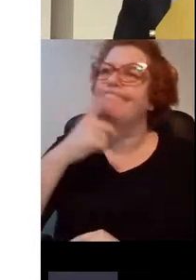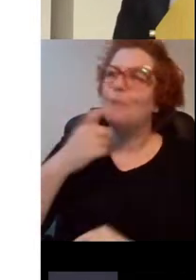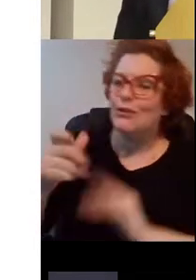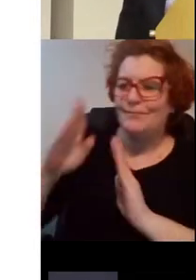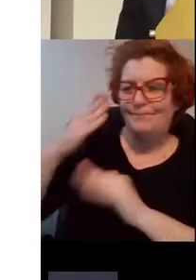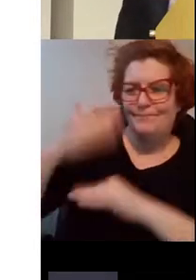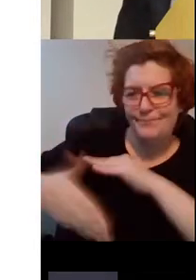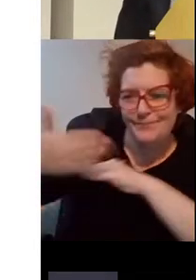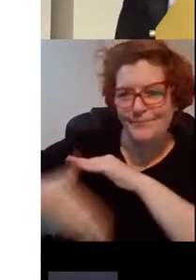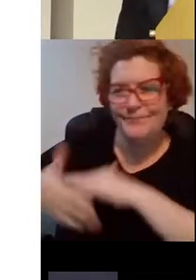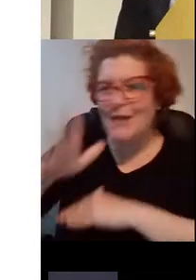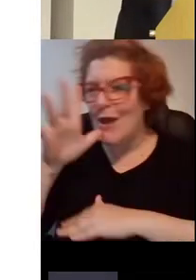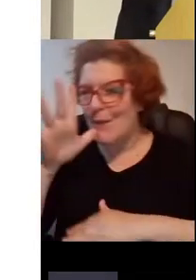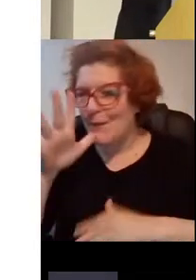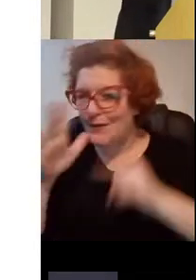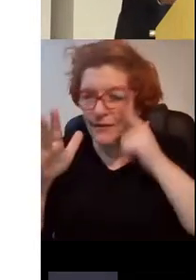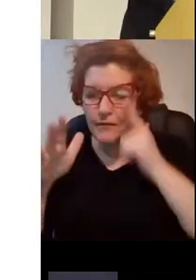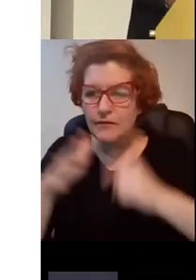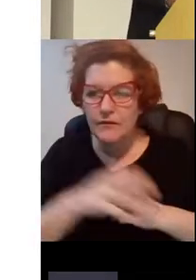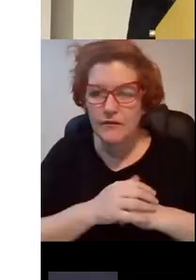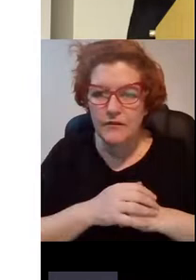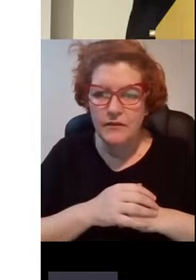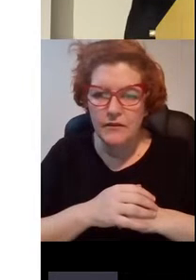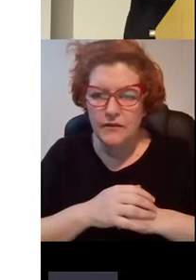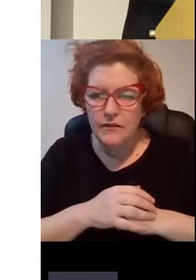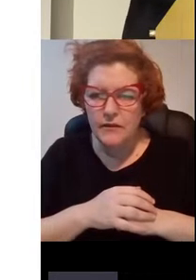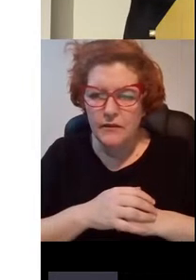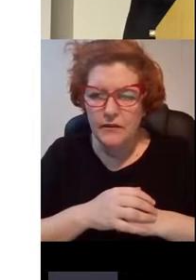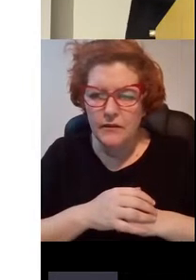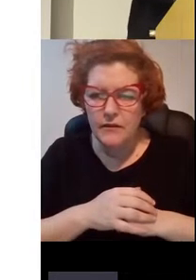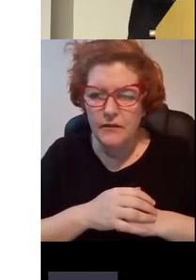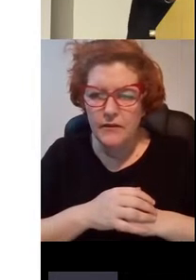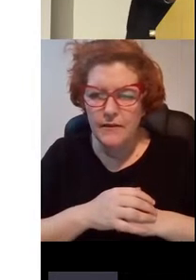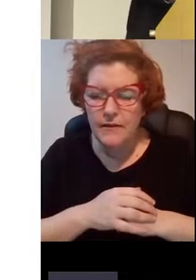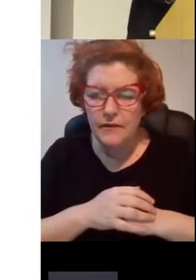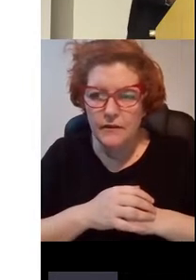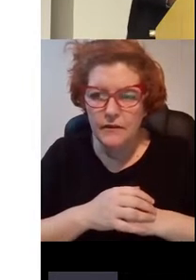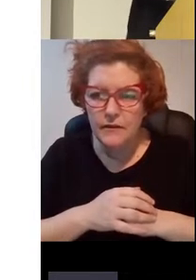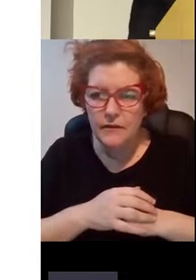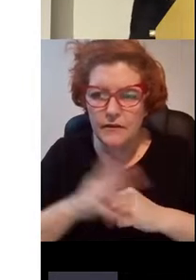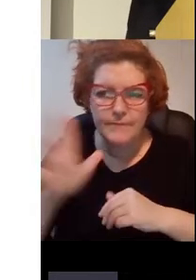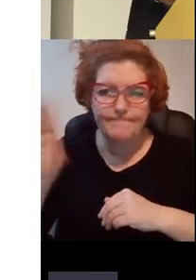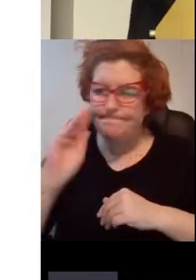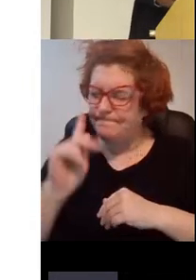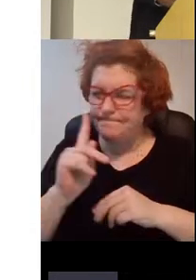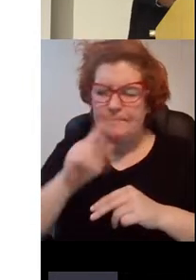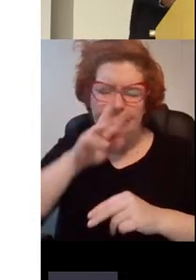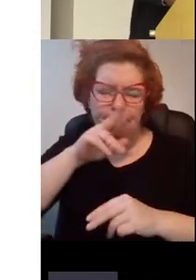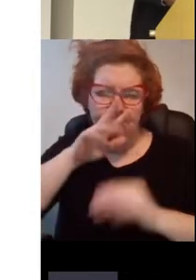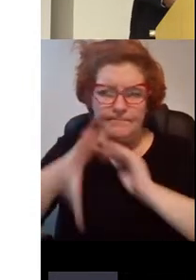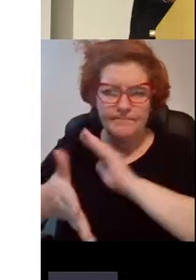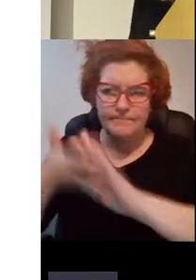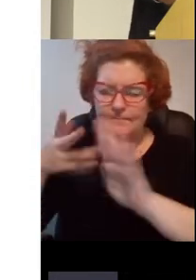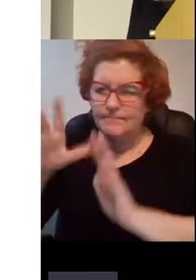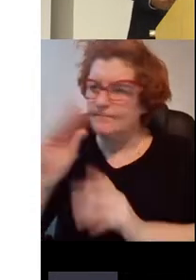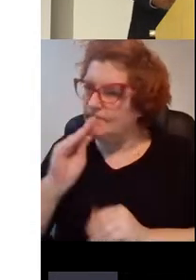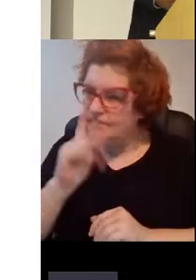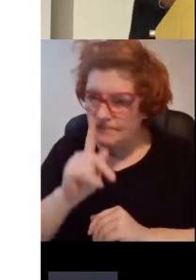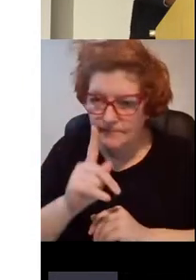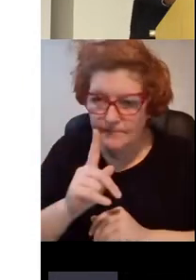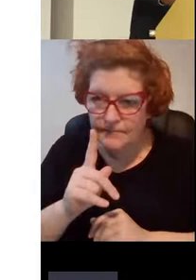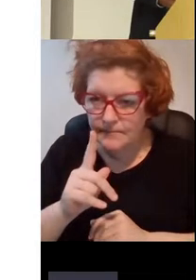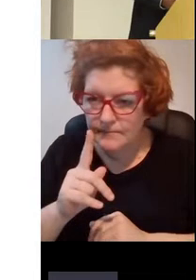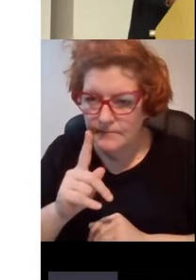que en la cumbre de los rankings, pues ciertas figuras se ubiquen, se posicionen, y eso, detrás de estos nombres,